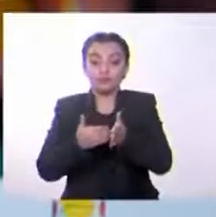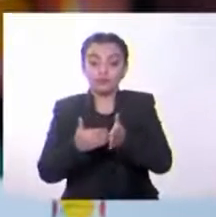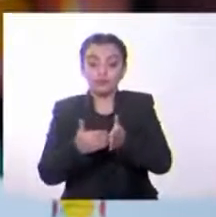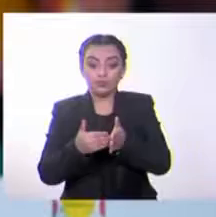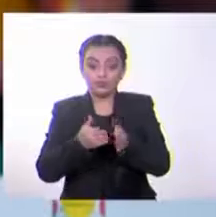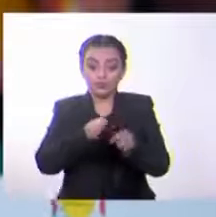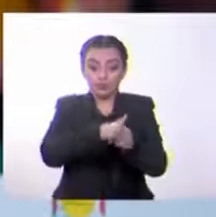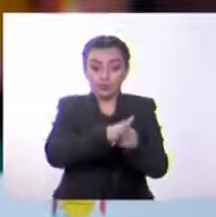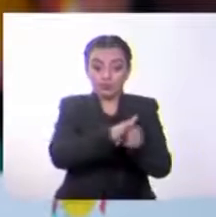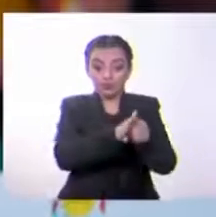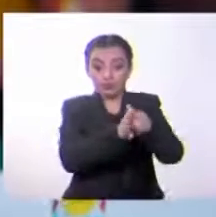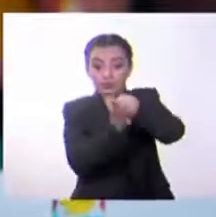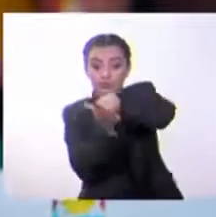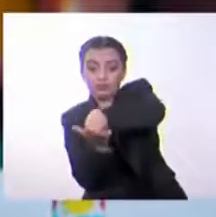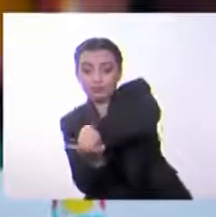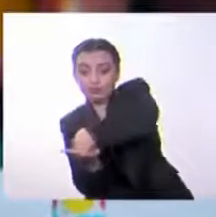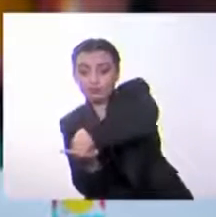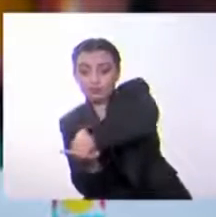tarjeta.